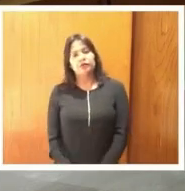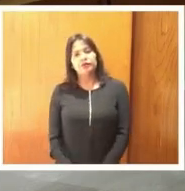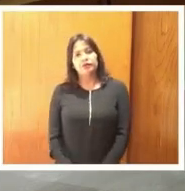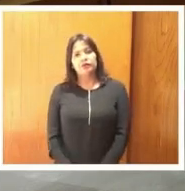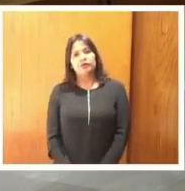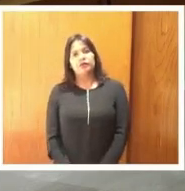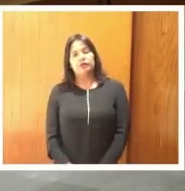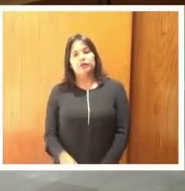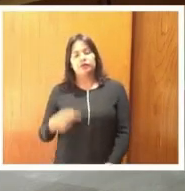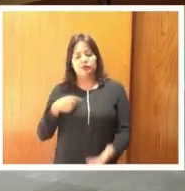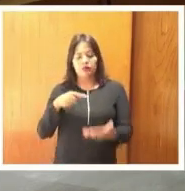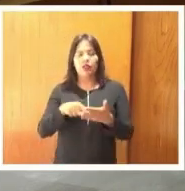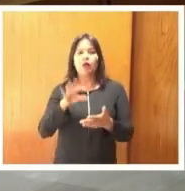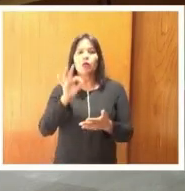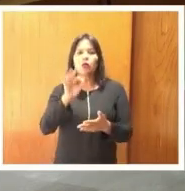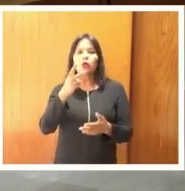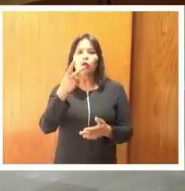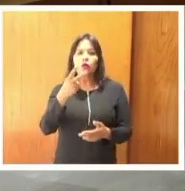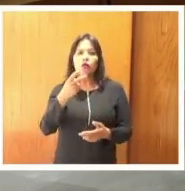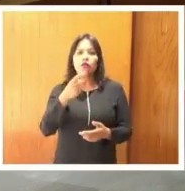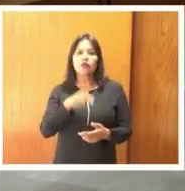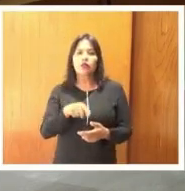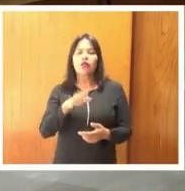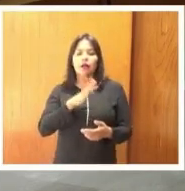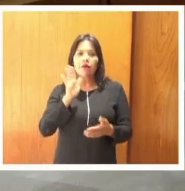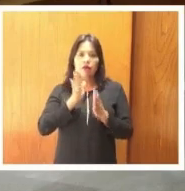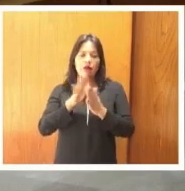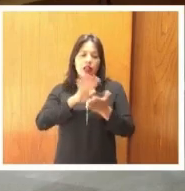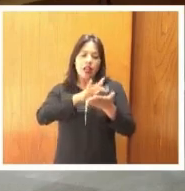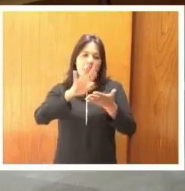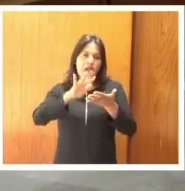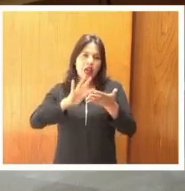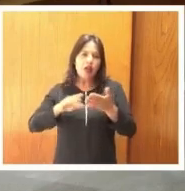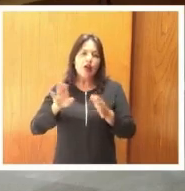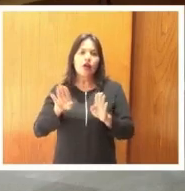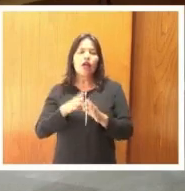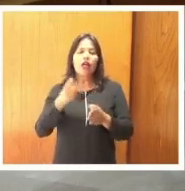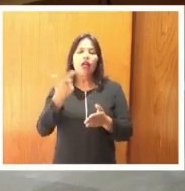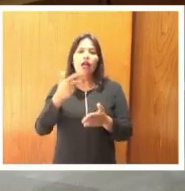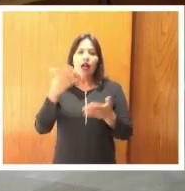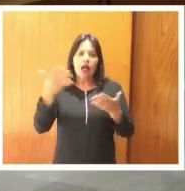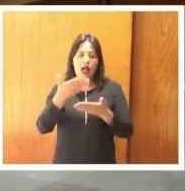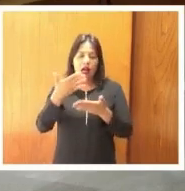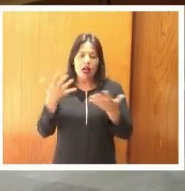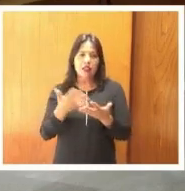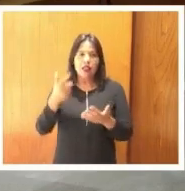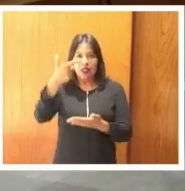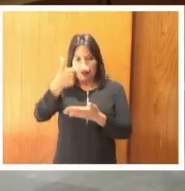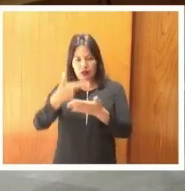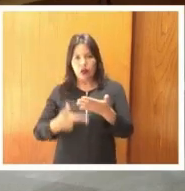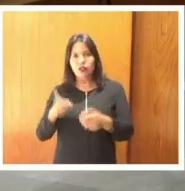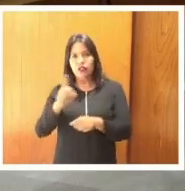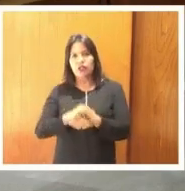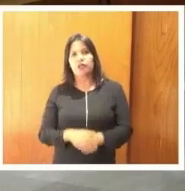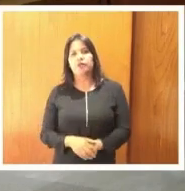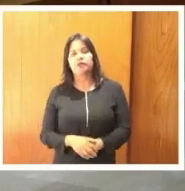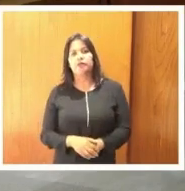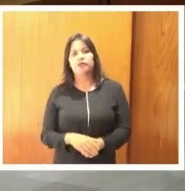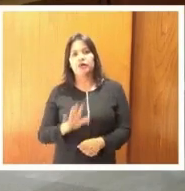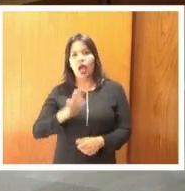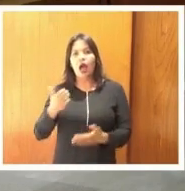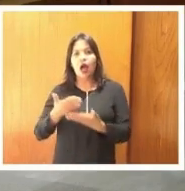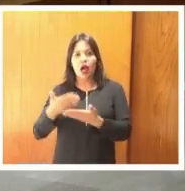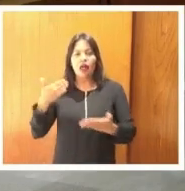El punto 2 es el relativo a la lectura y aprobación del orden del día. En vista de que ha sido previamente enviado por el